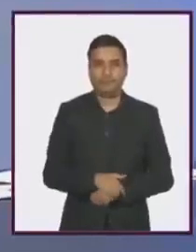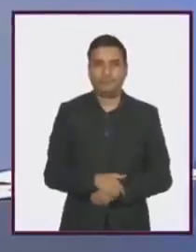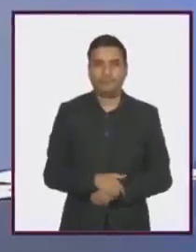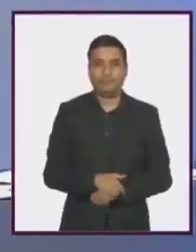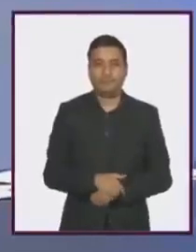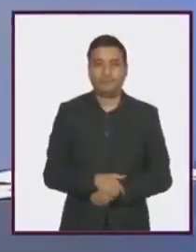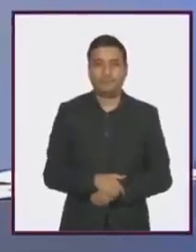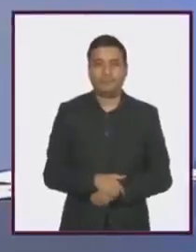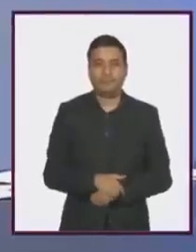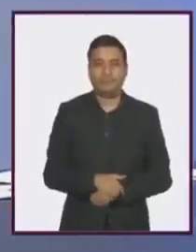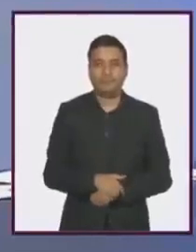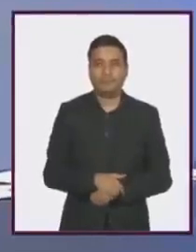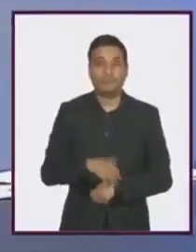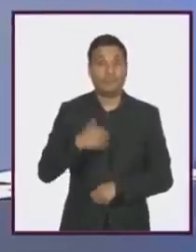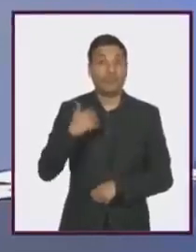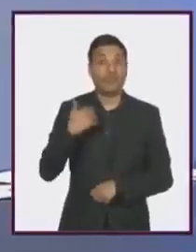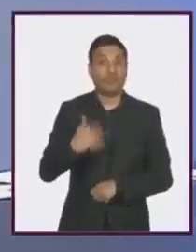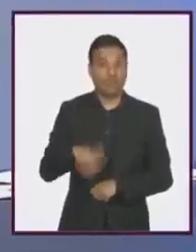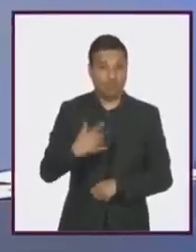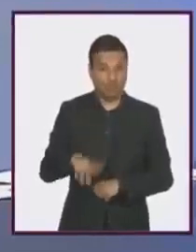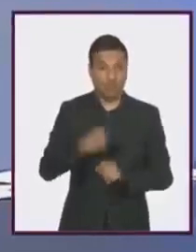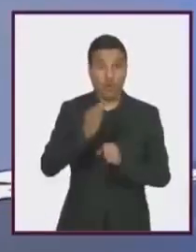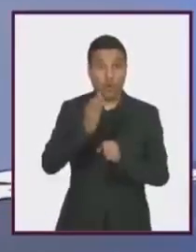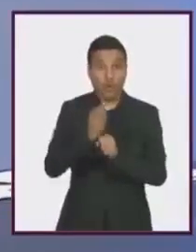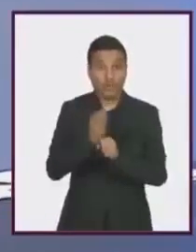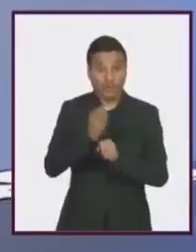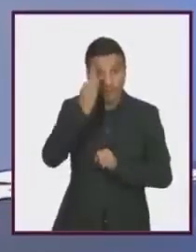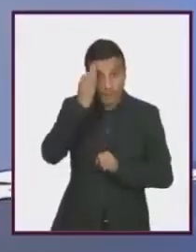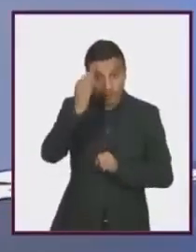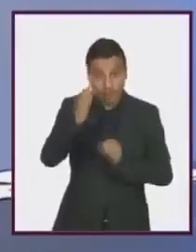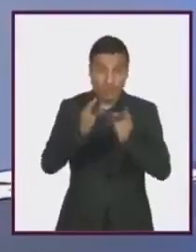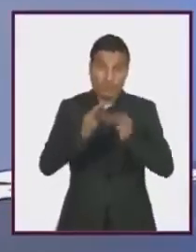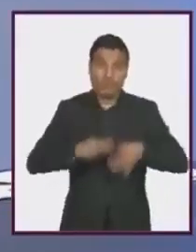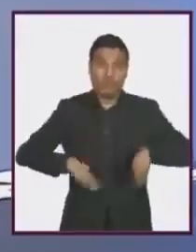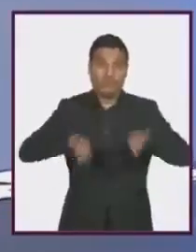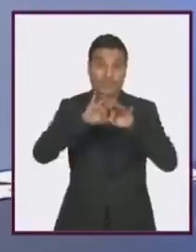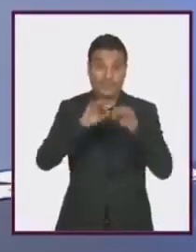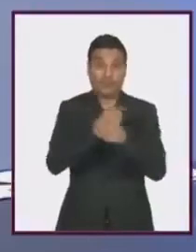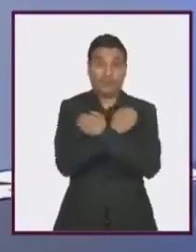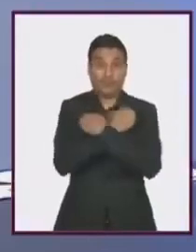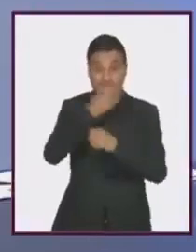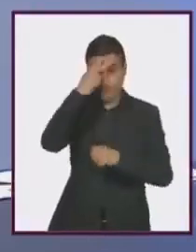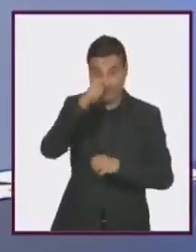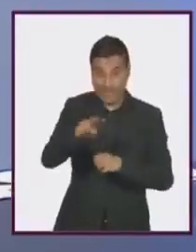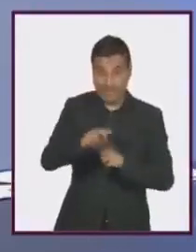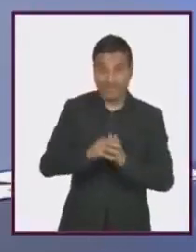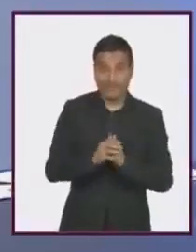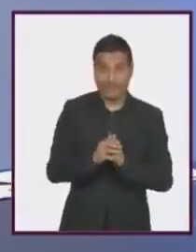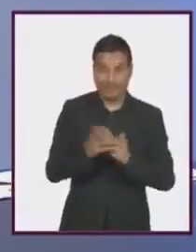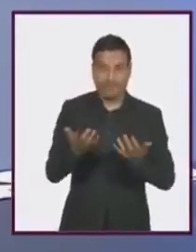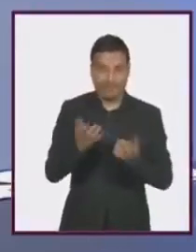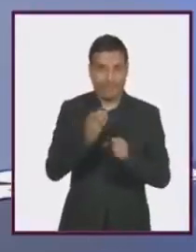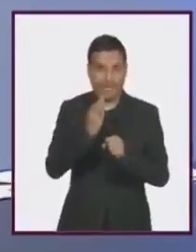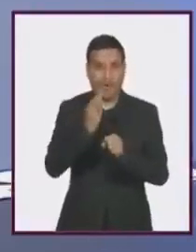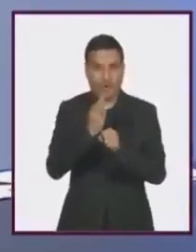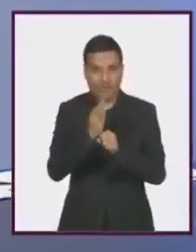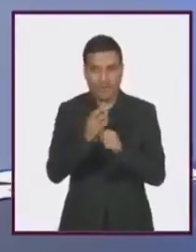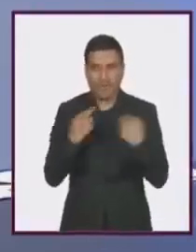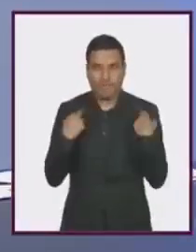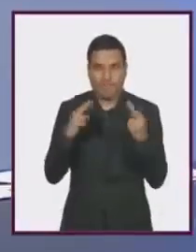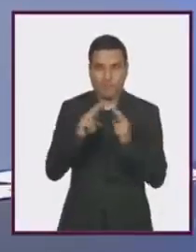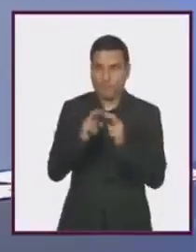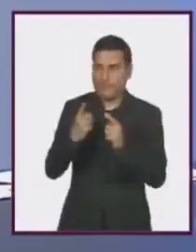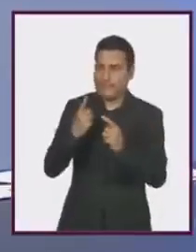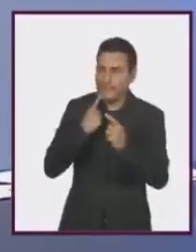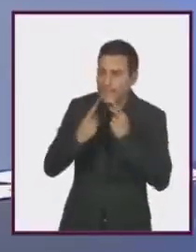en un momento muy importante para la educación mexicana y estamos viendo cómo esta idea del codiseño tendrá que aterrizarse en